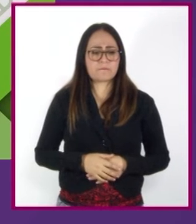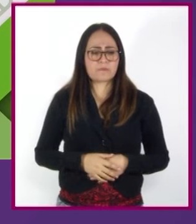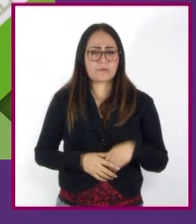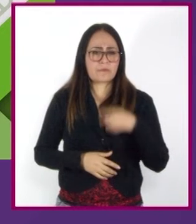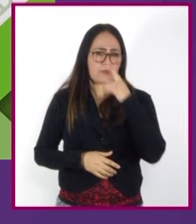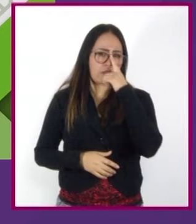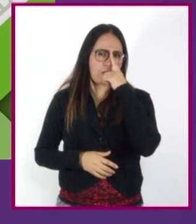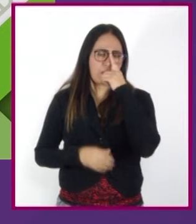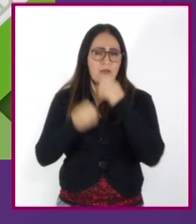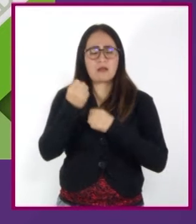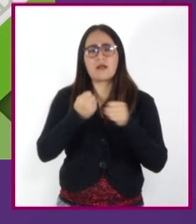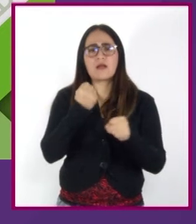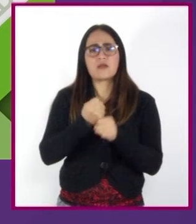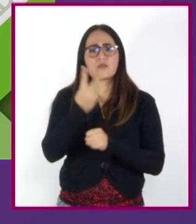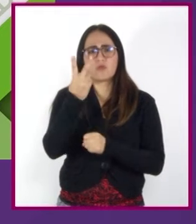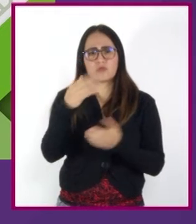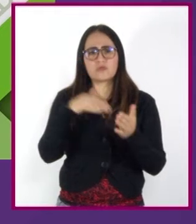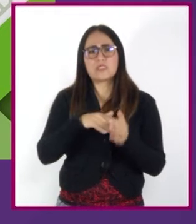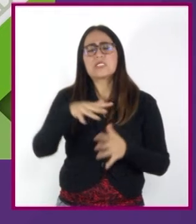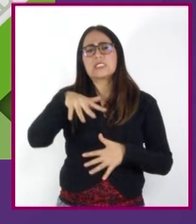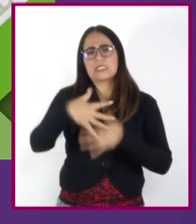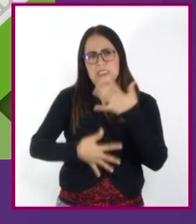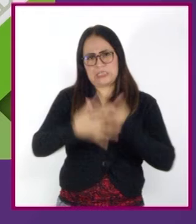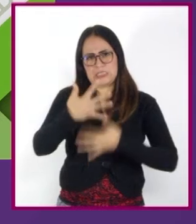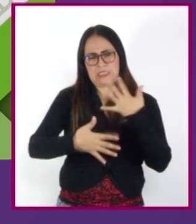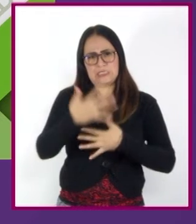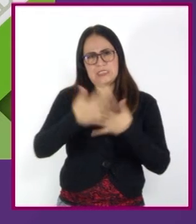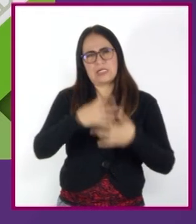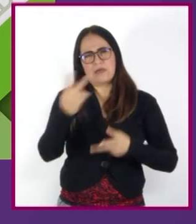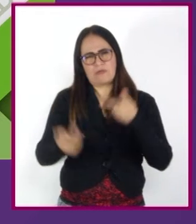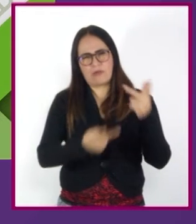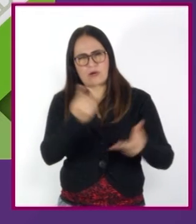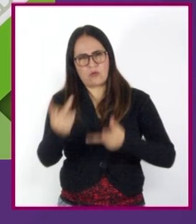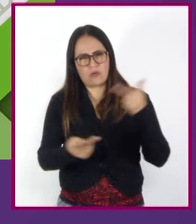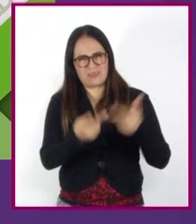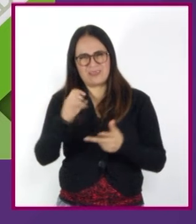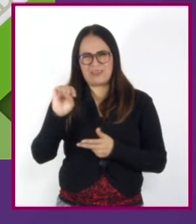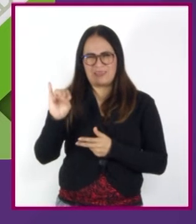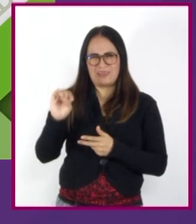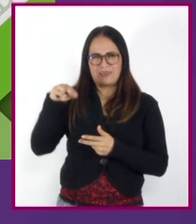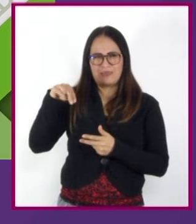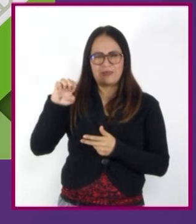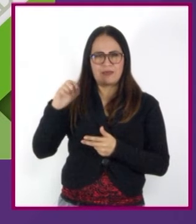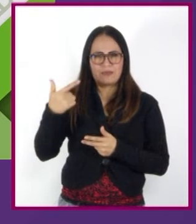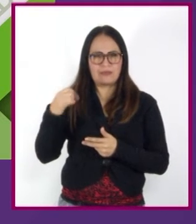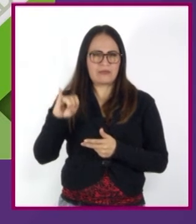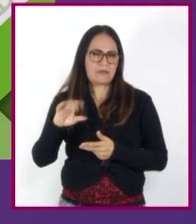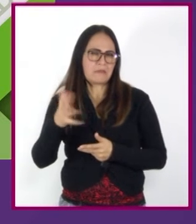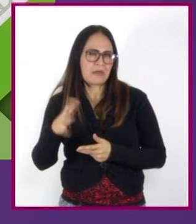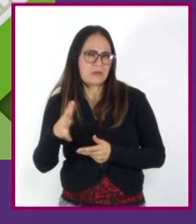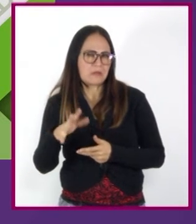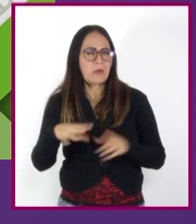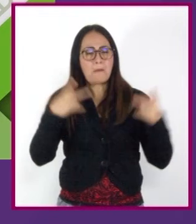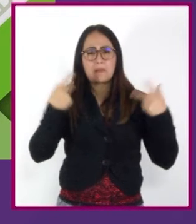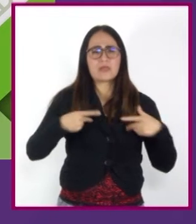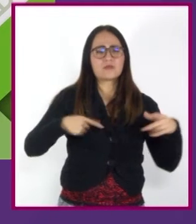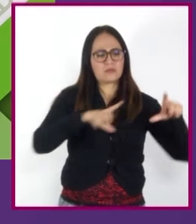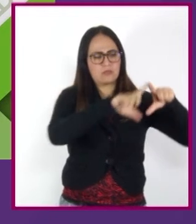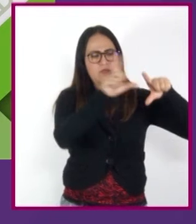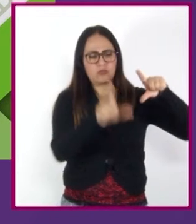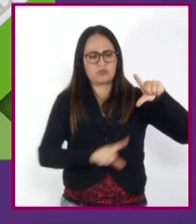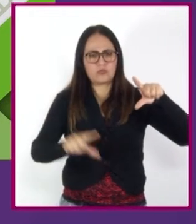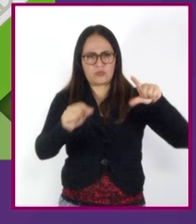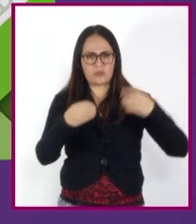de 2015 que realizó el INEGI en nuestro país, nos hace referencia a que, de la población total